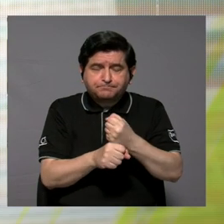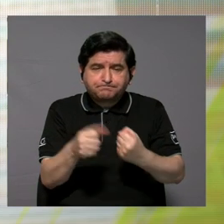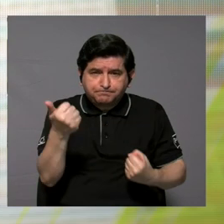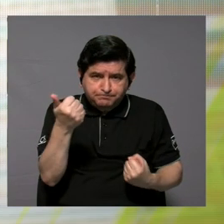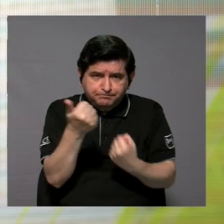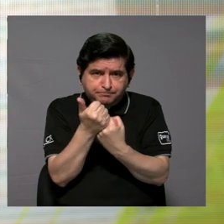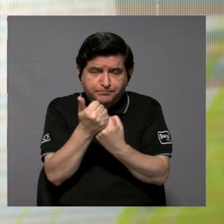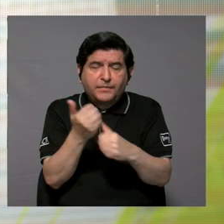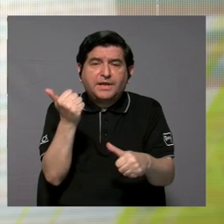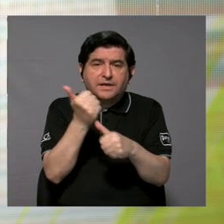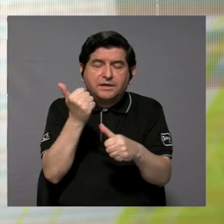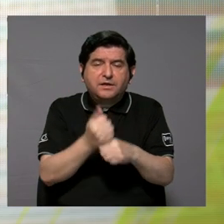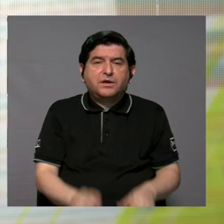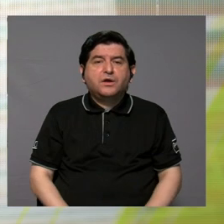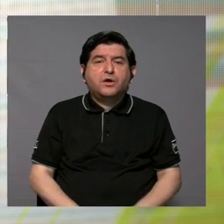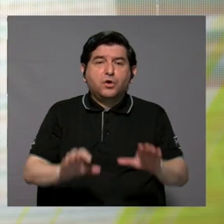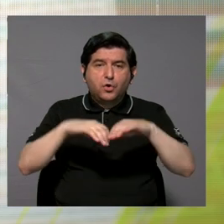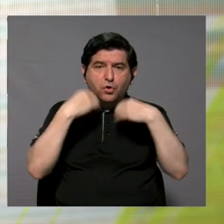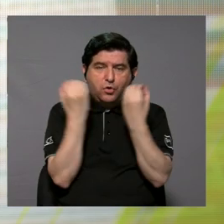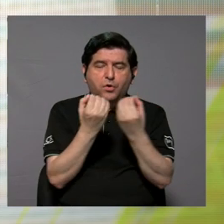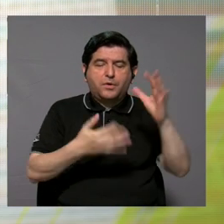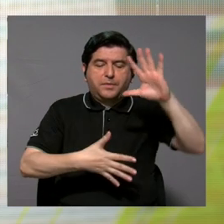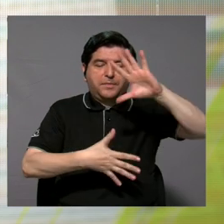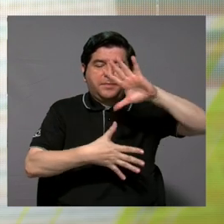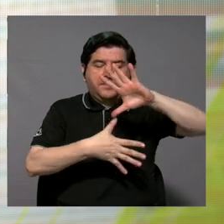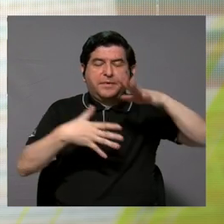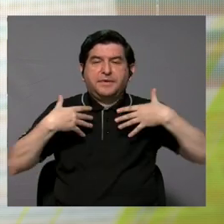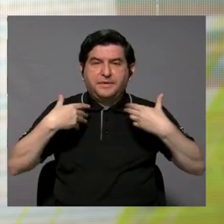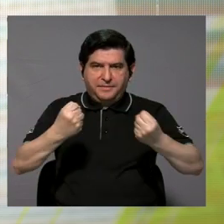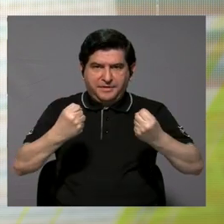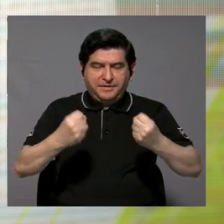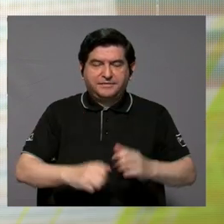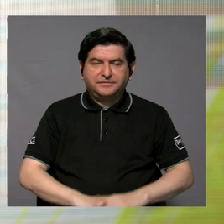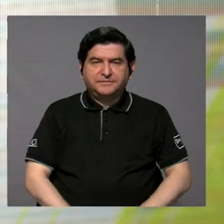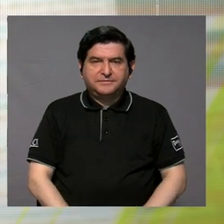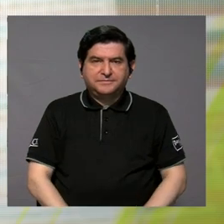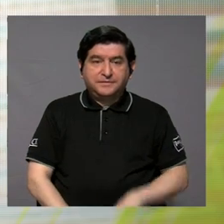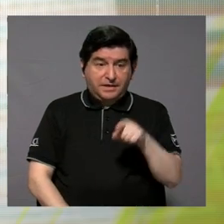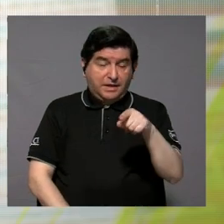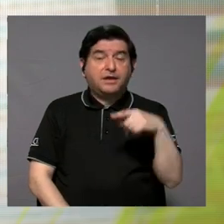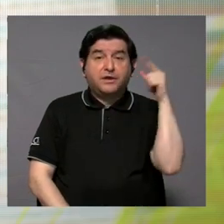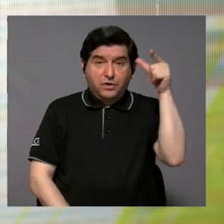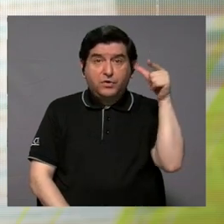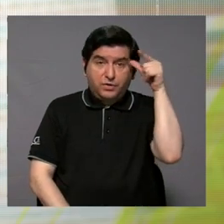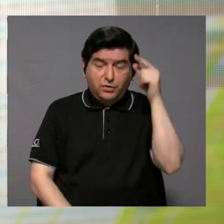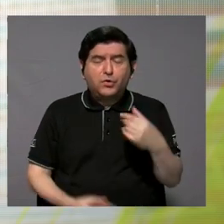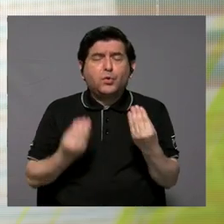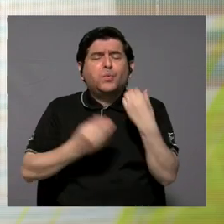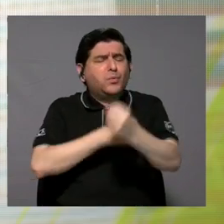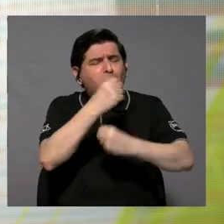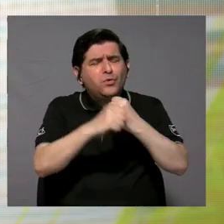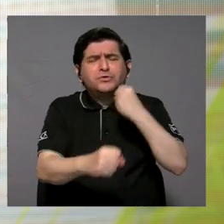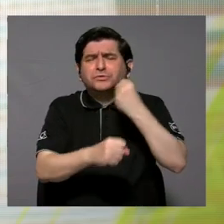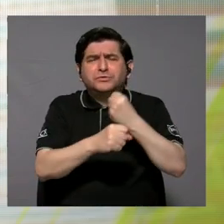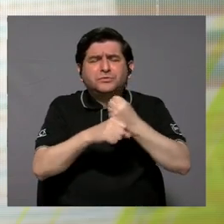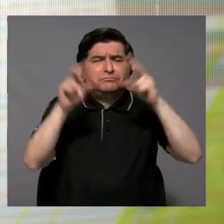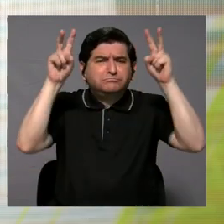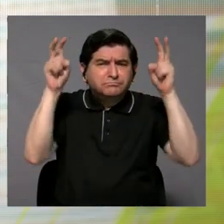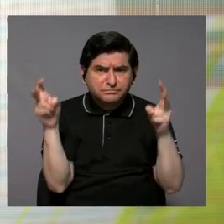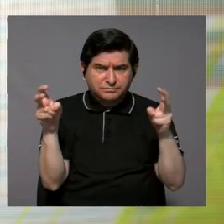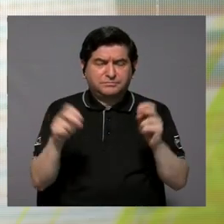apoyados y asesorados con la Organización Panamericana de la Salud. Ellos han evidentemente por muchos años trabajado este